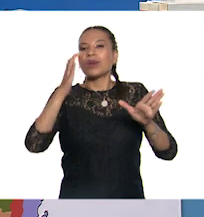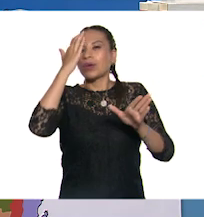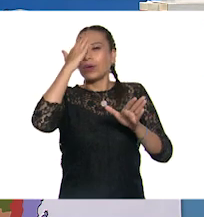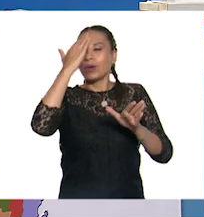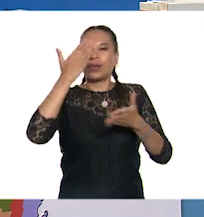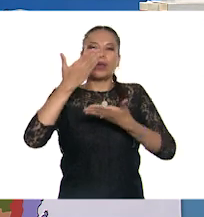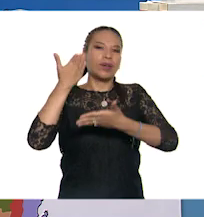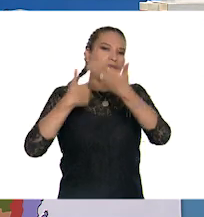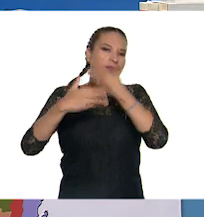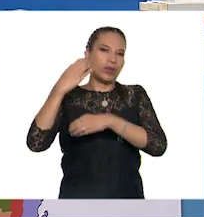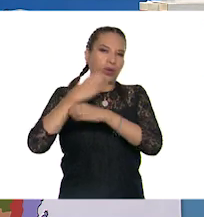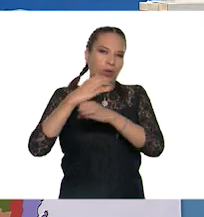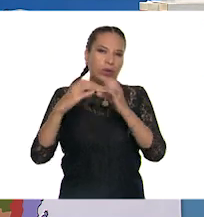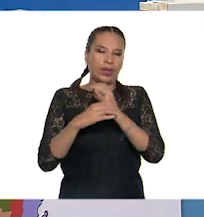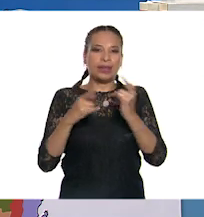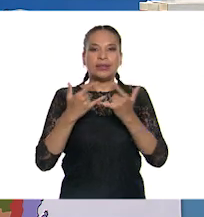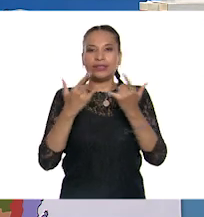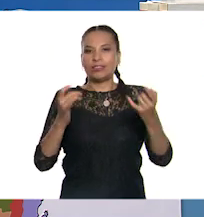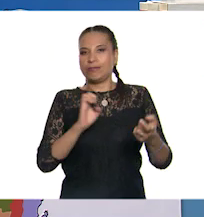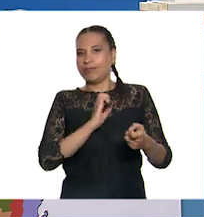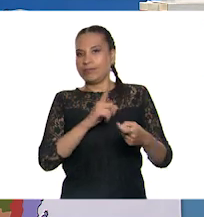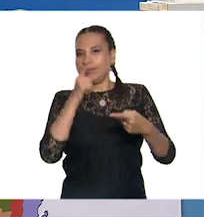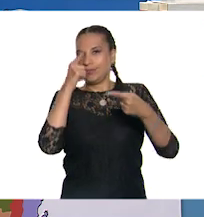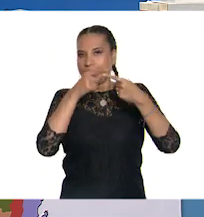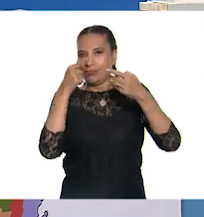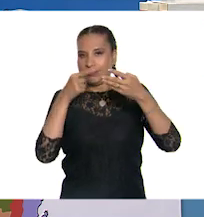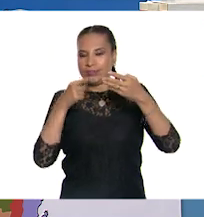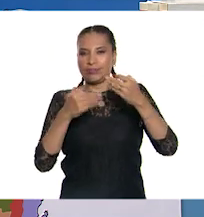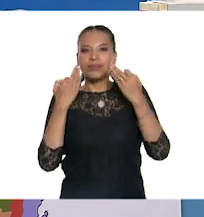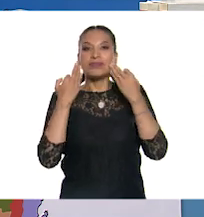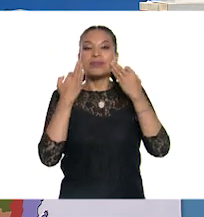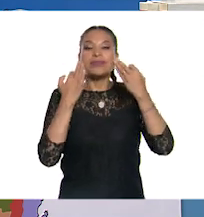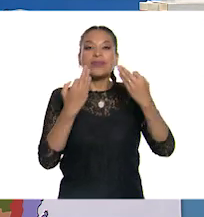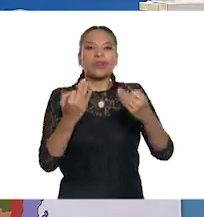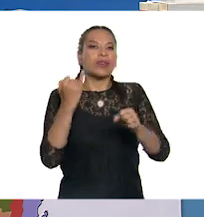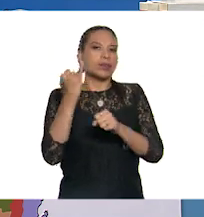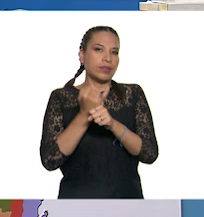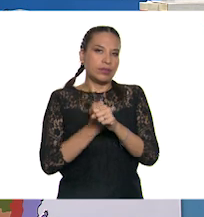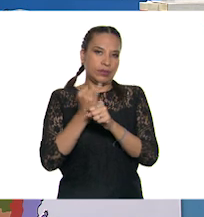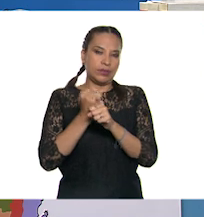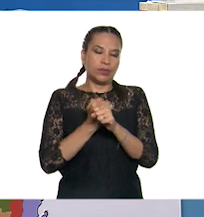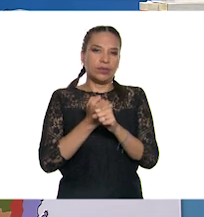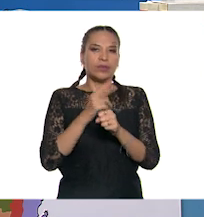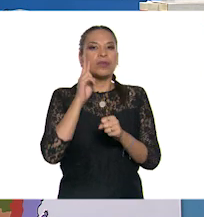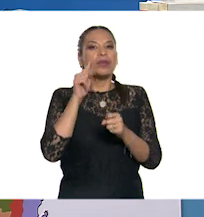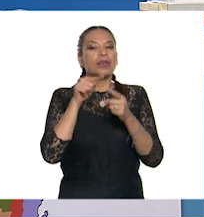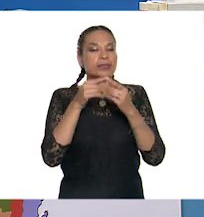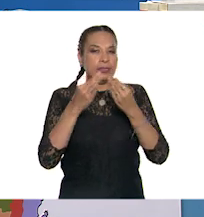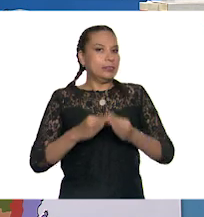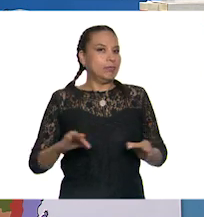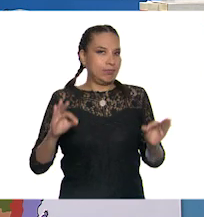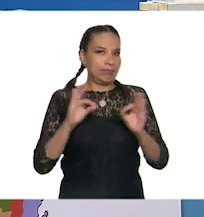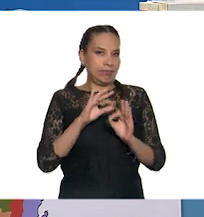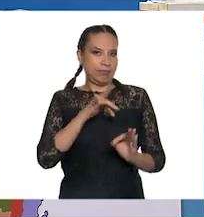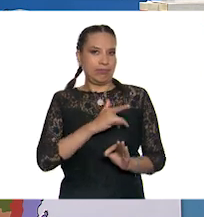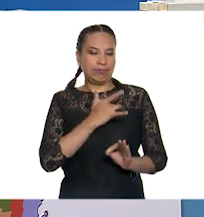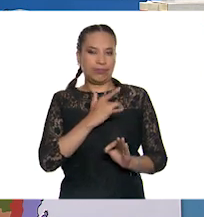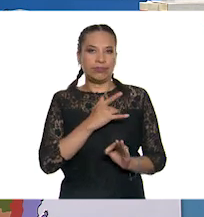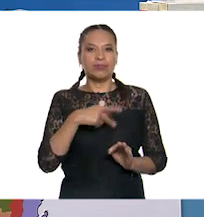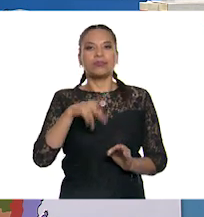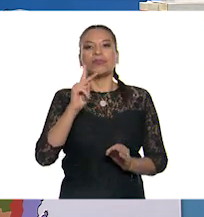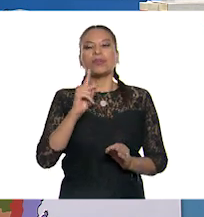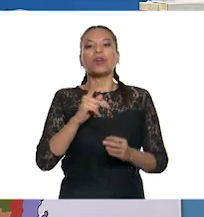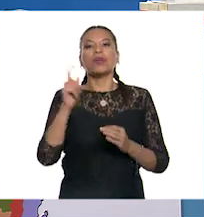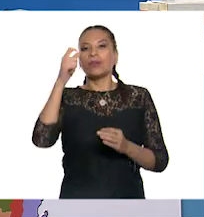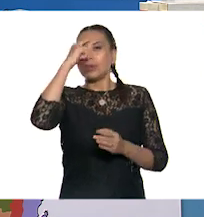hechos o acontecimientos históricos específicos que atestiguó o investigó porque los considera relevantes, mientras que